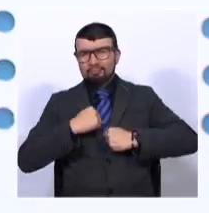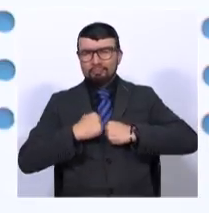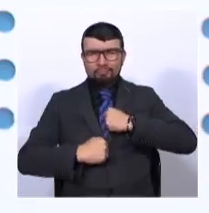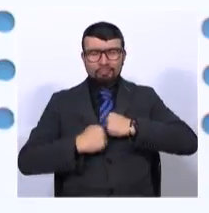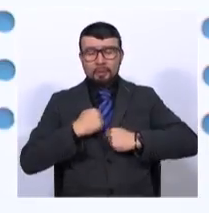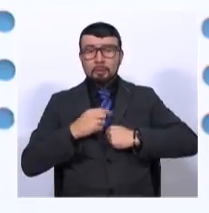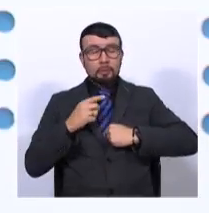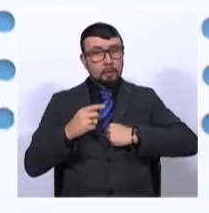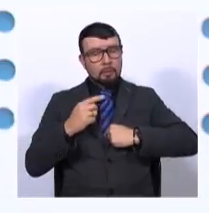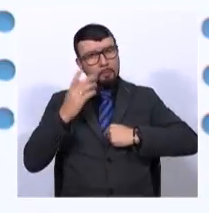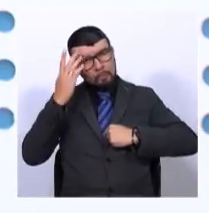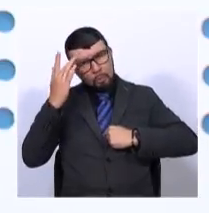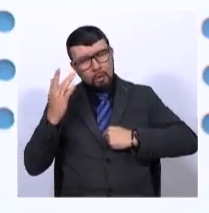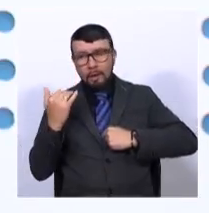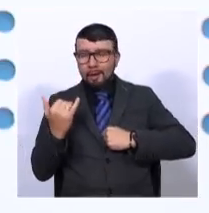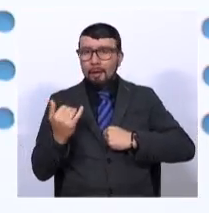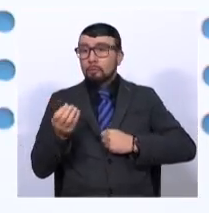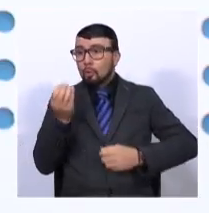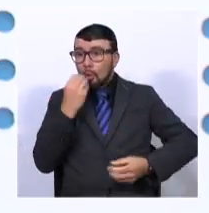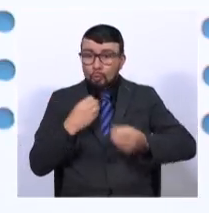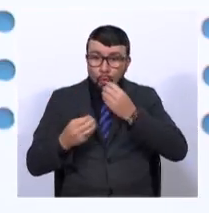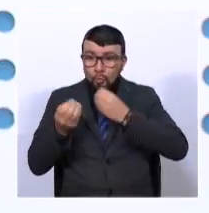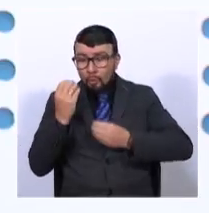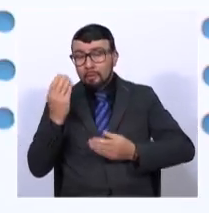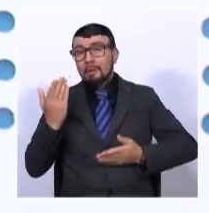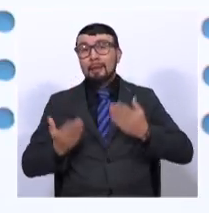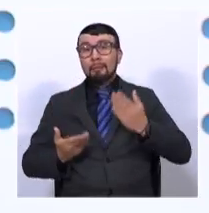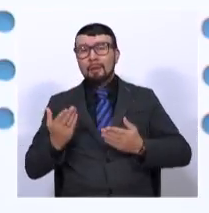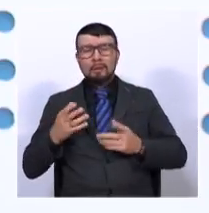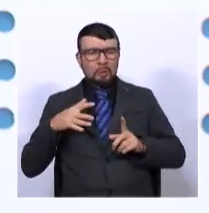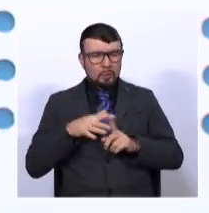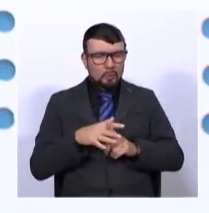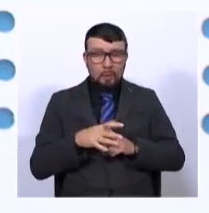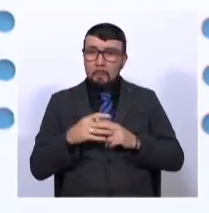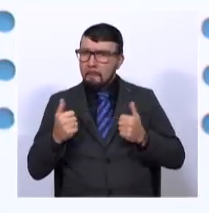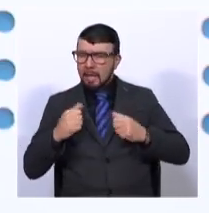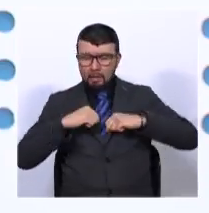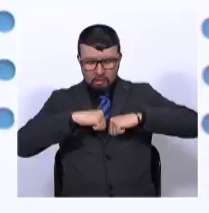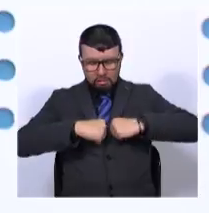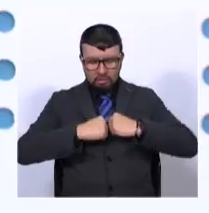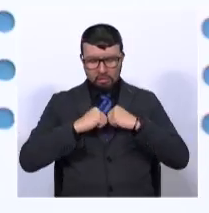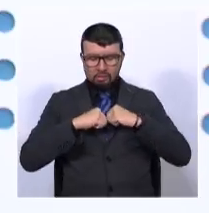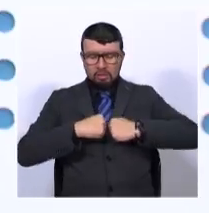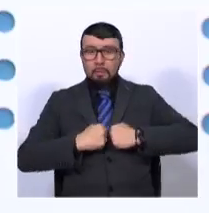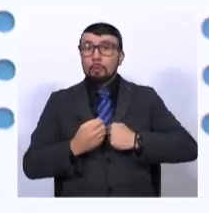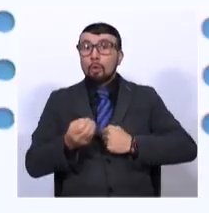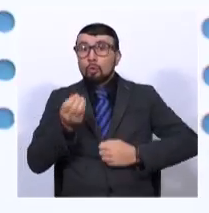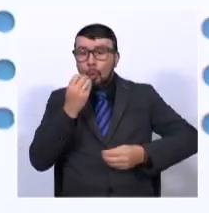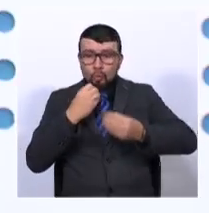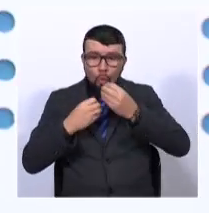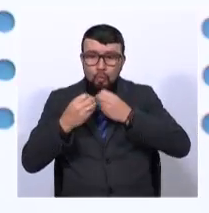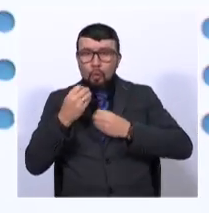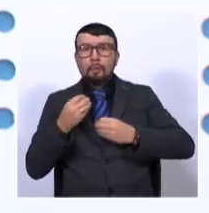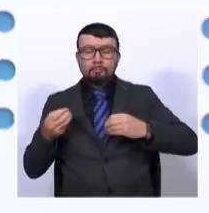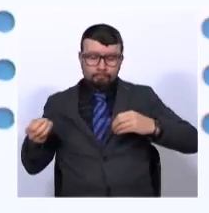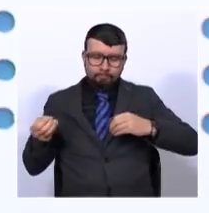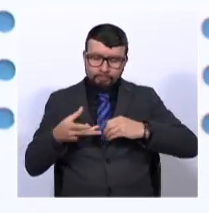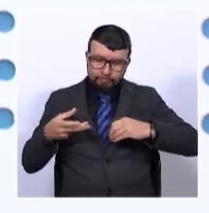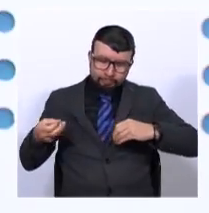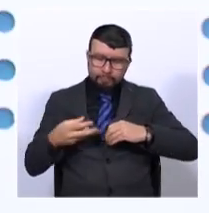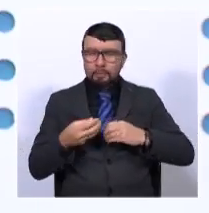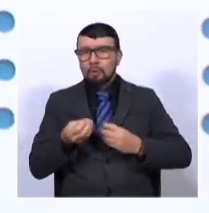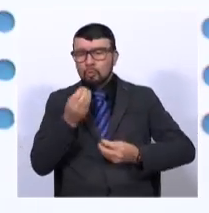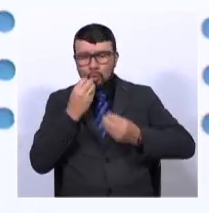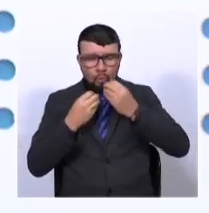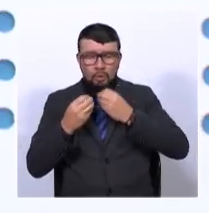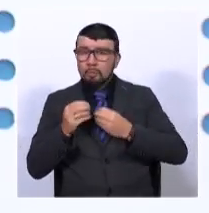principales, la nutrición. Los factores para que haya un buen cartílago es la nutrición de este elemento y